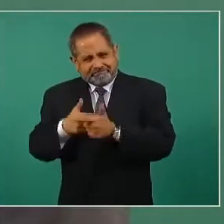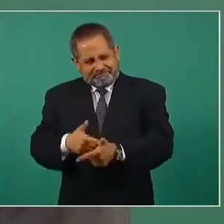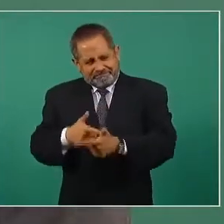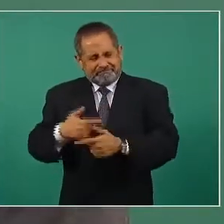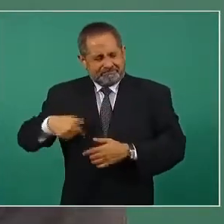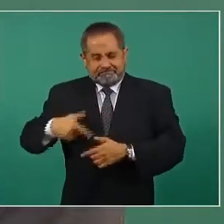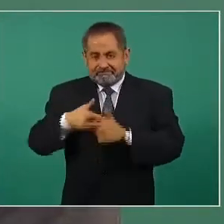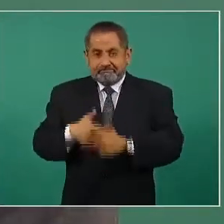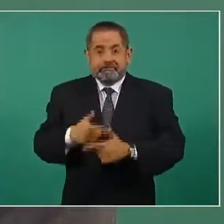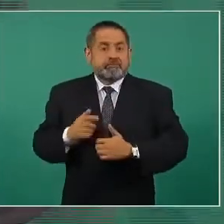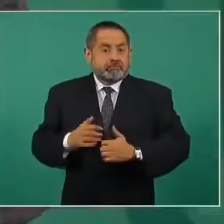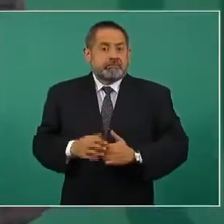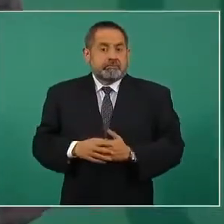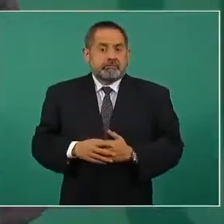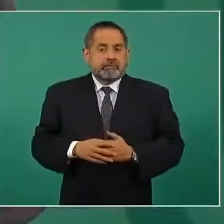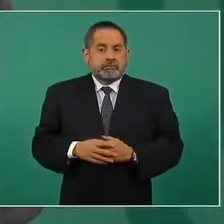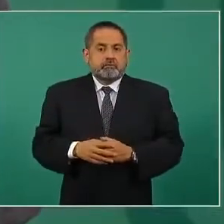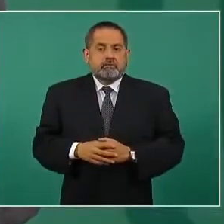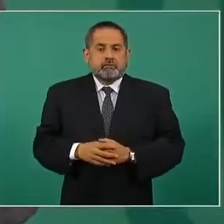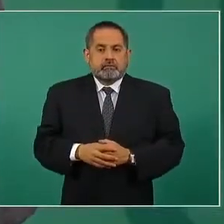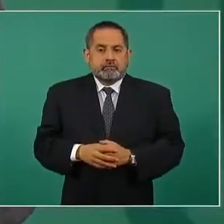Muchos